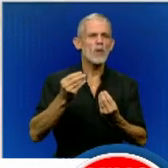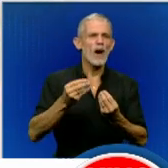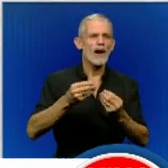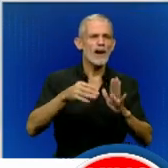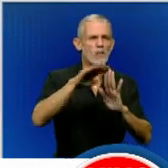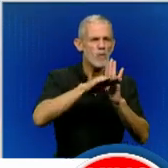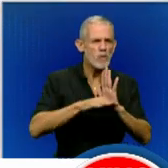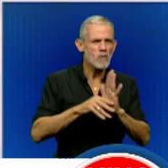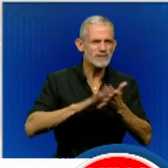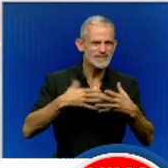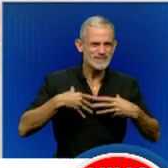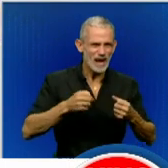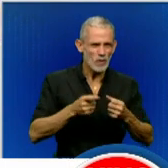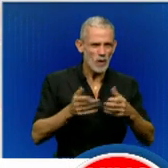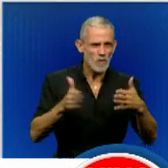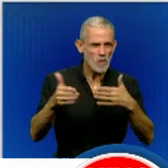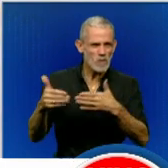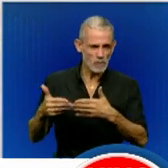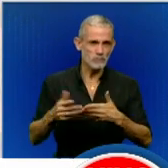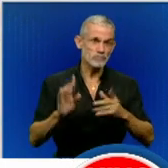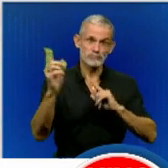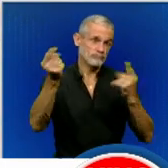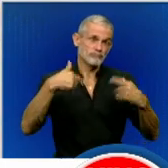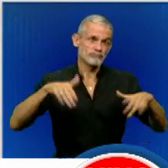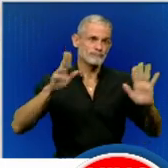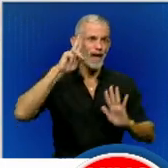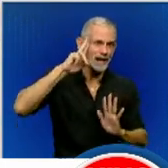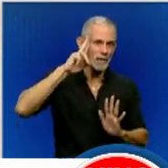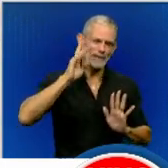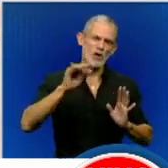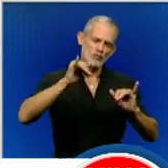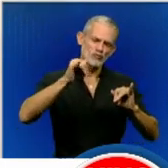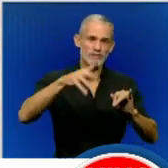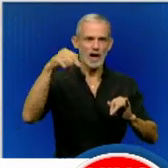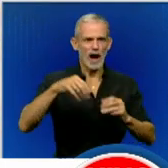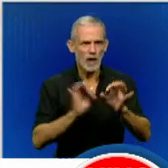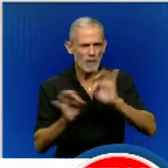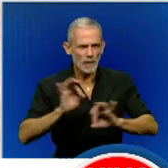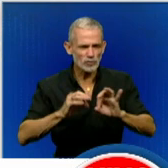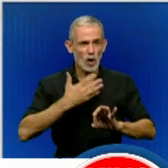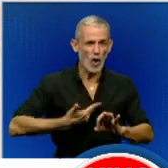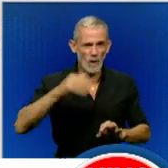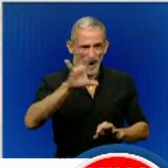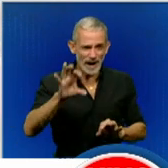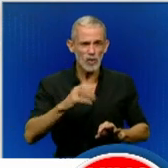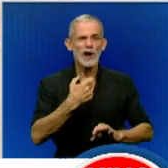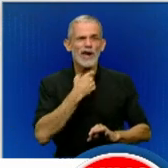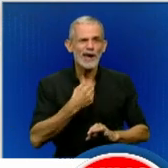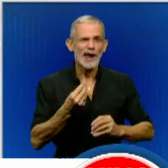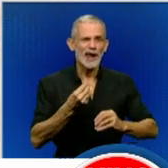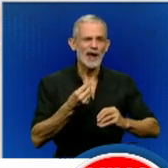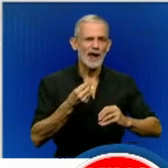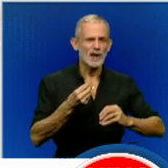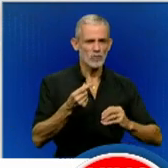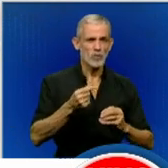sanitarias ahí hay autonomía que hay que respetar la autonomía de los gobernadores en este proyecto donde los gobernadores hicieron